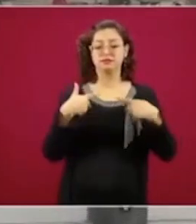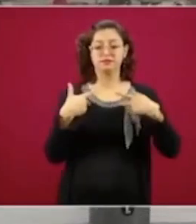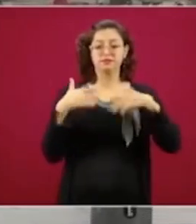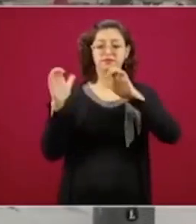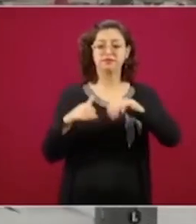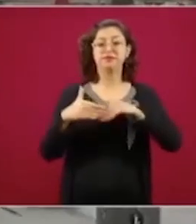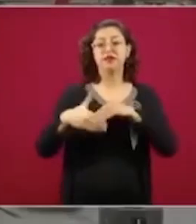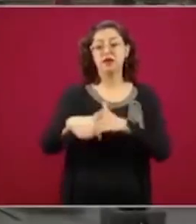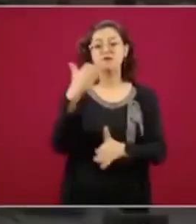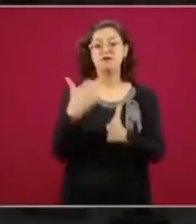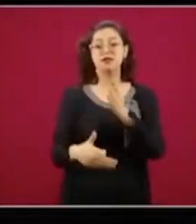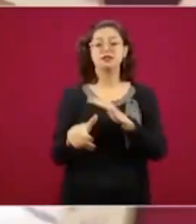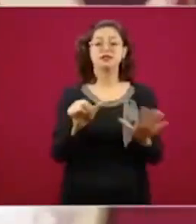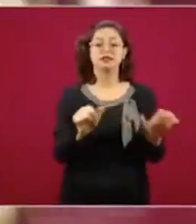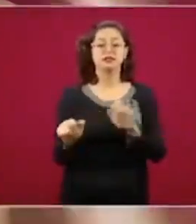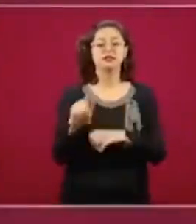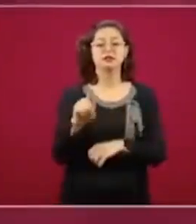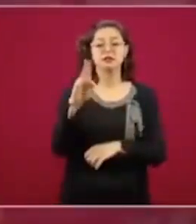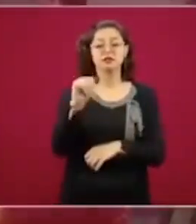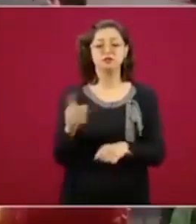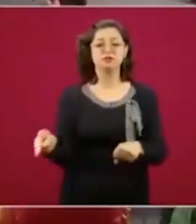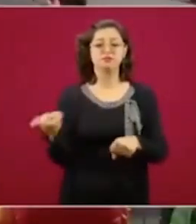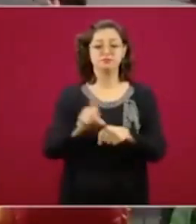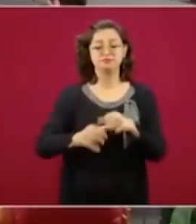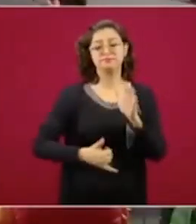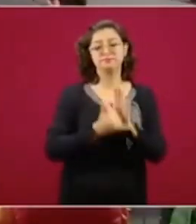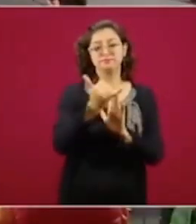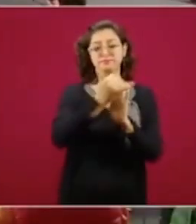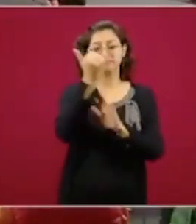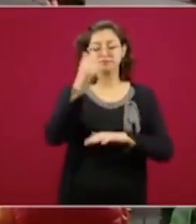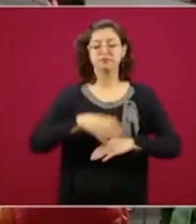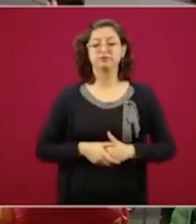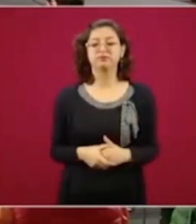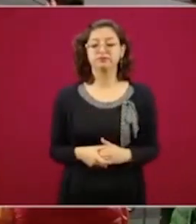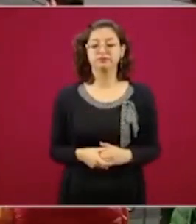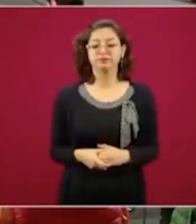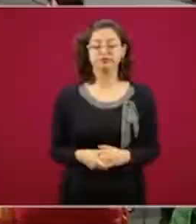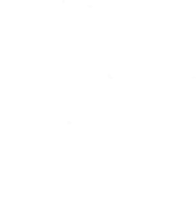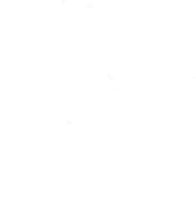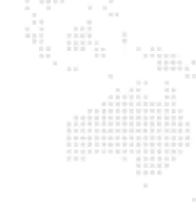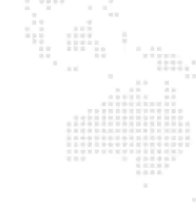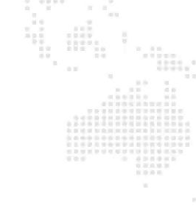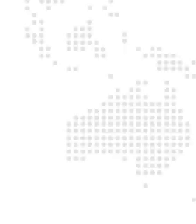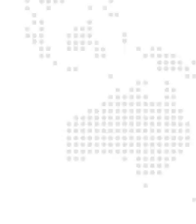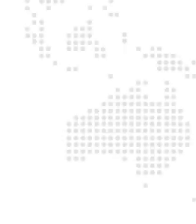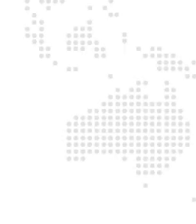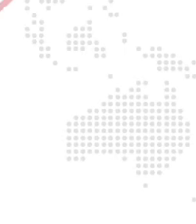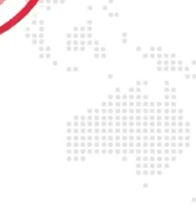679 días de construcción. Gobierno de México.